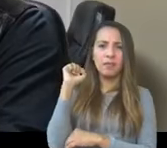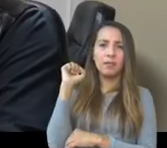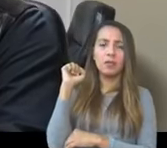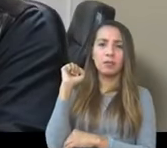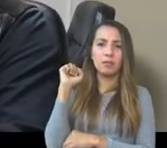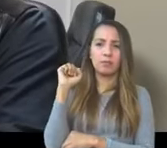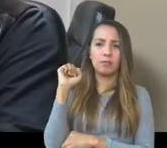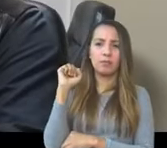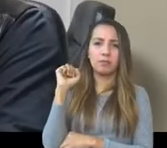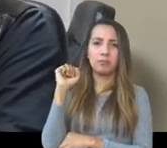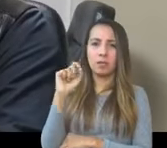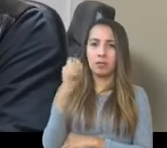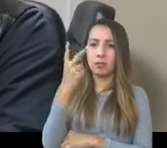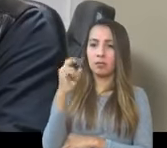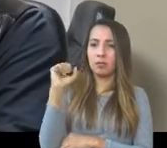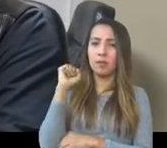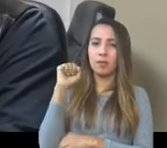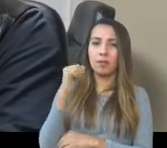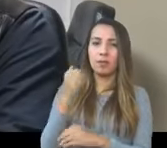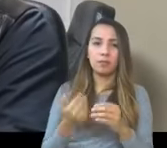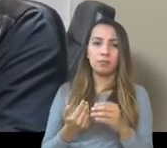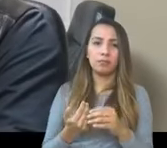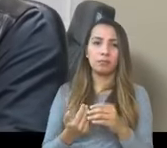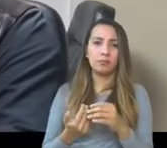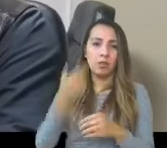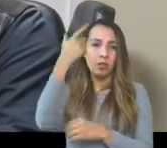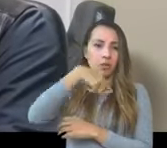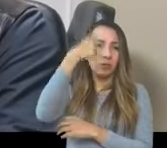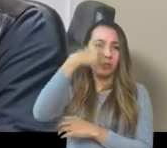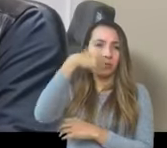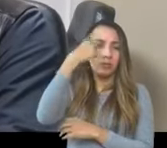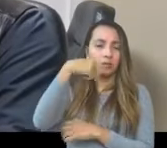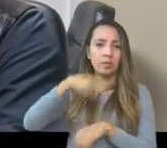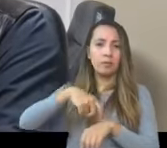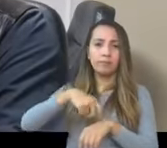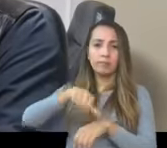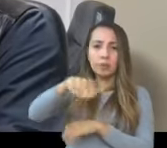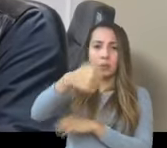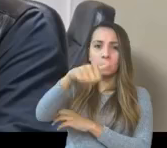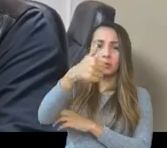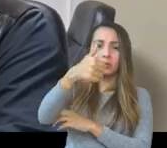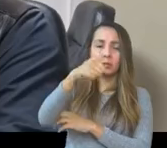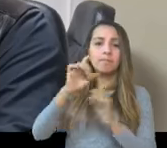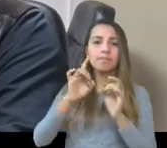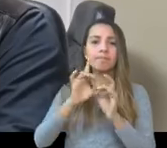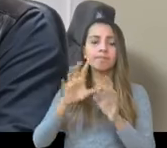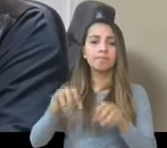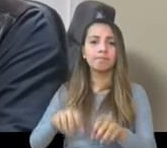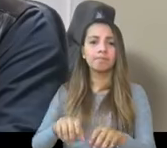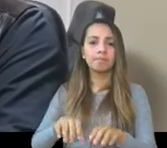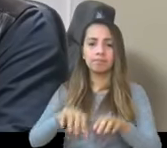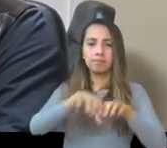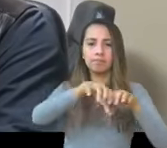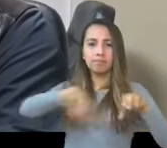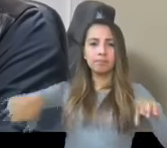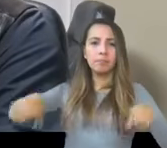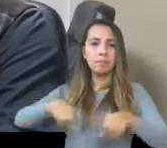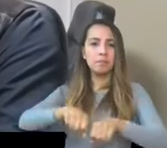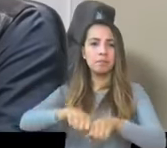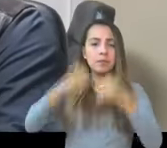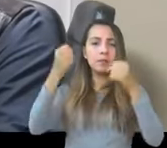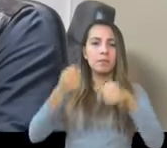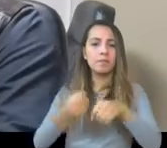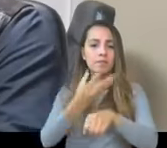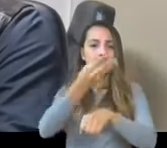22 a las 11 de la noche se presenta una fuga en la línea que cruza por